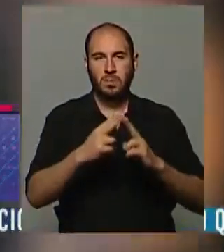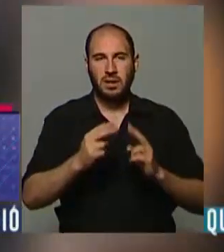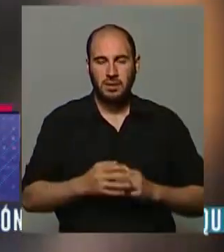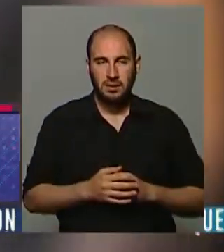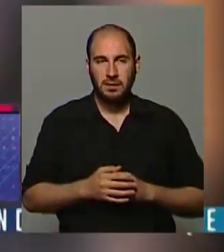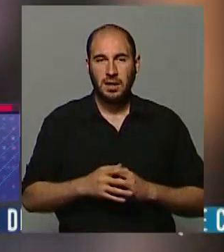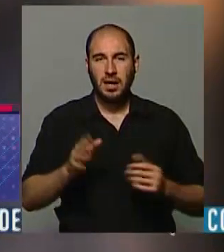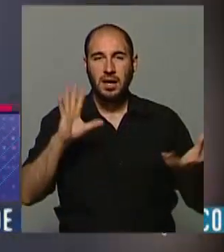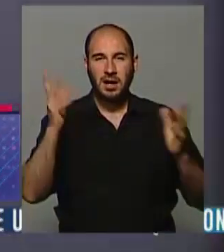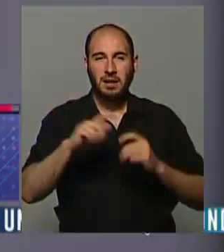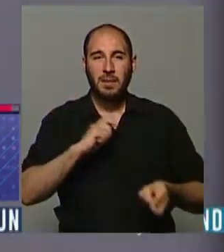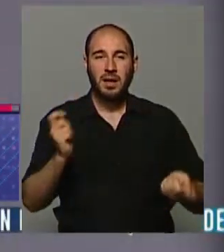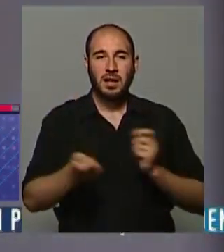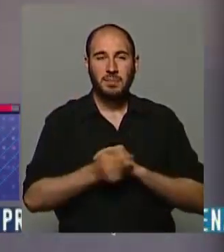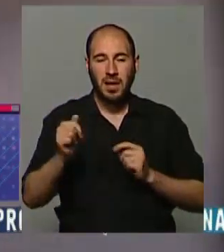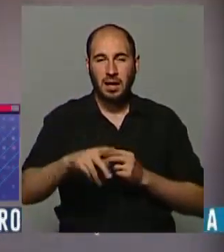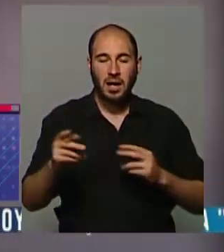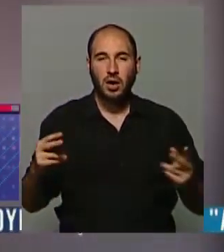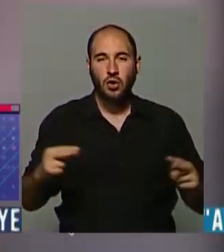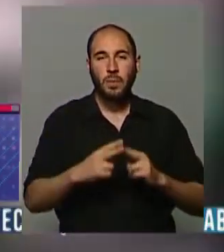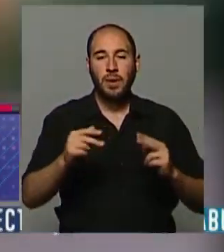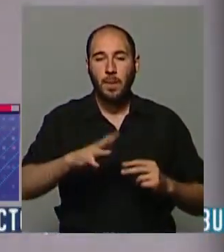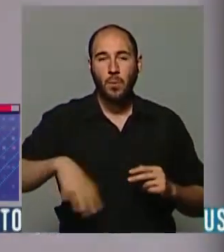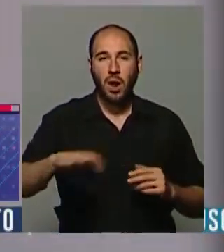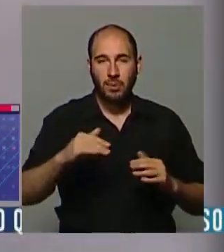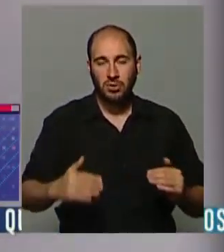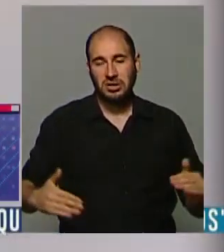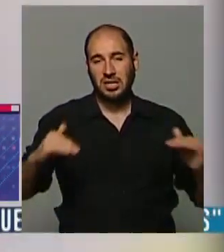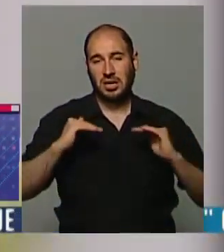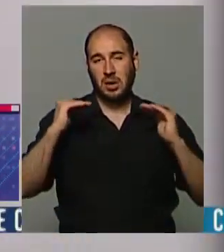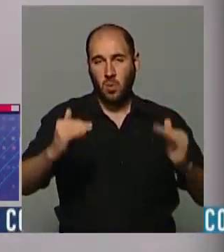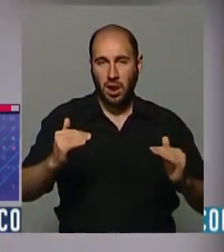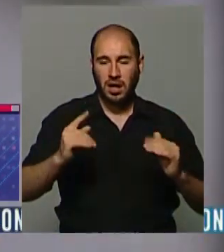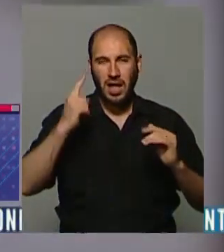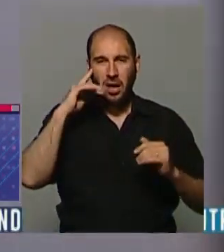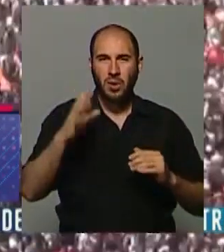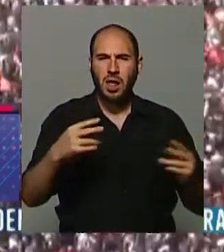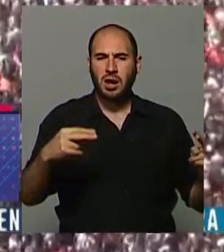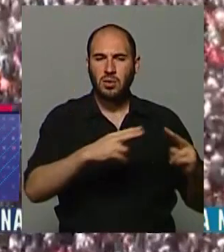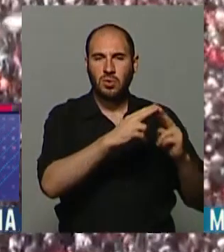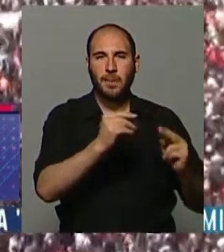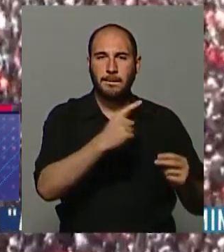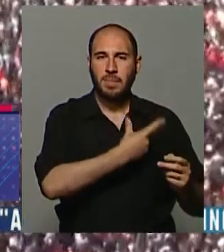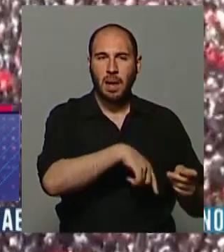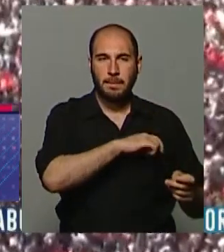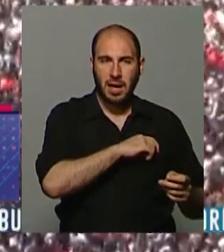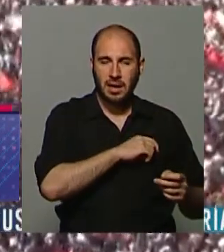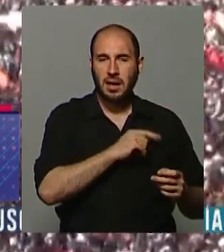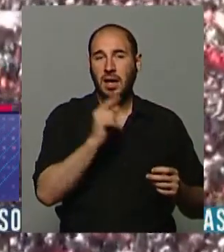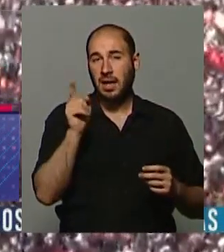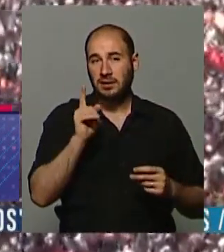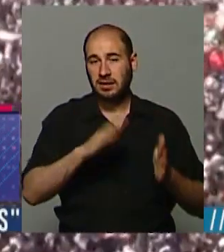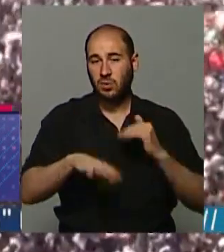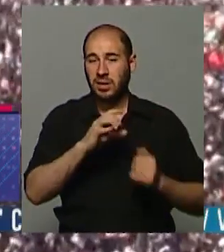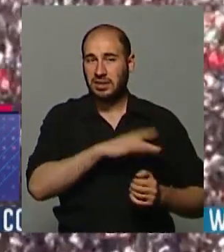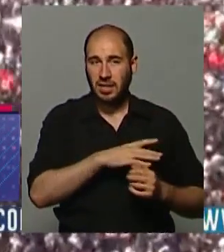cambio climático, acá se hizo la cumbre de los pueblos, que es la cumbre paralela, sí, porque recordemos que la cumbre que se está haciendo en Madrid es la que tenía que hacerse en